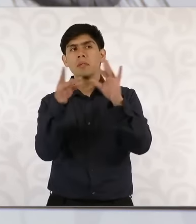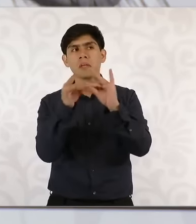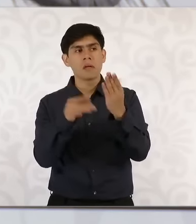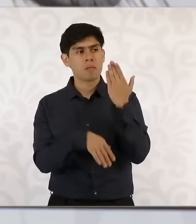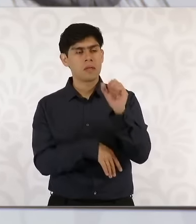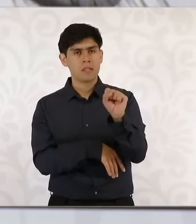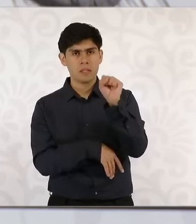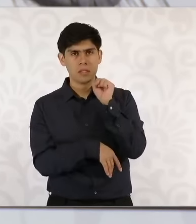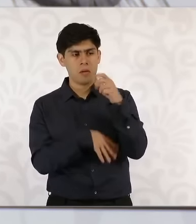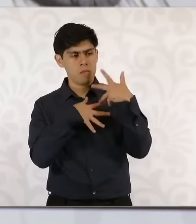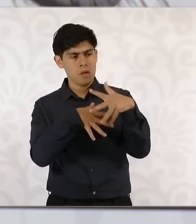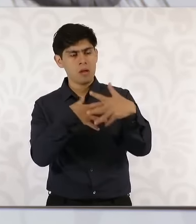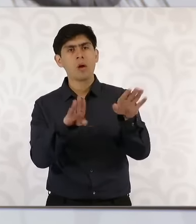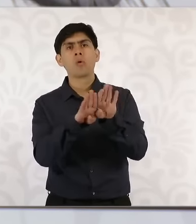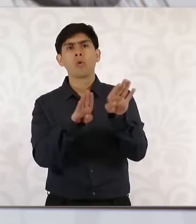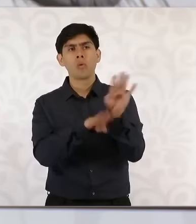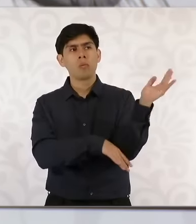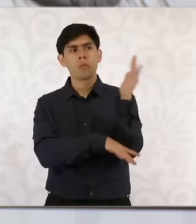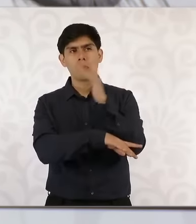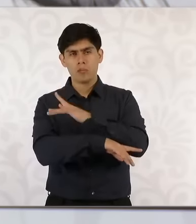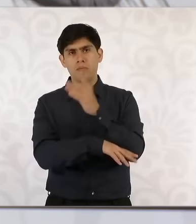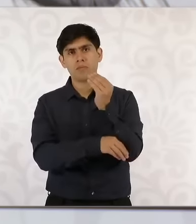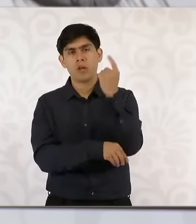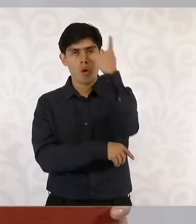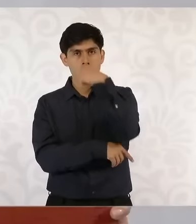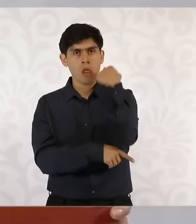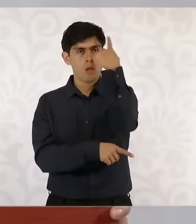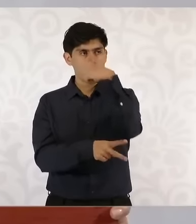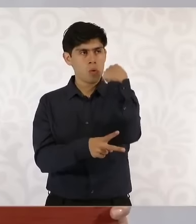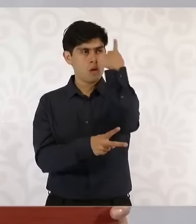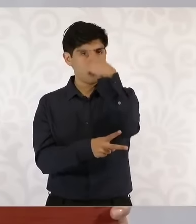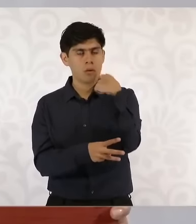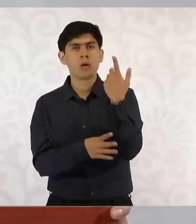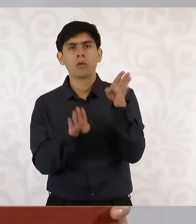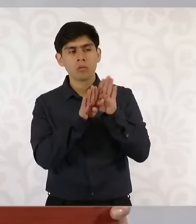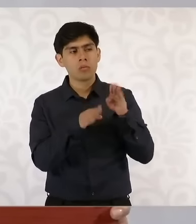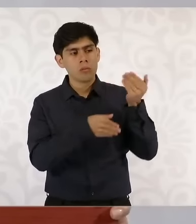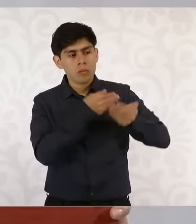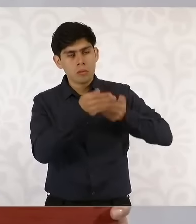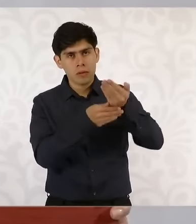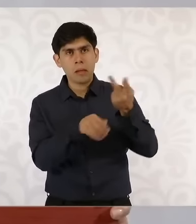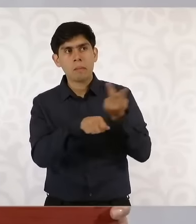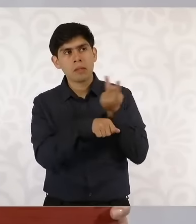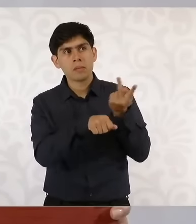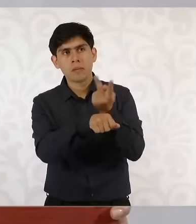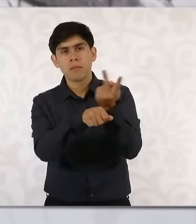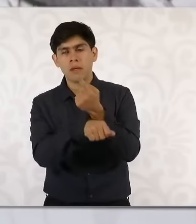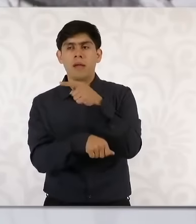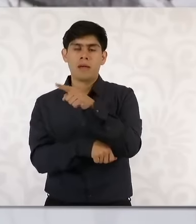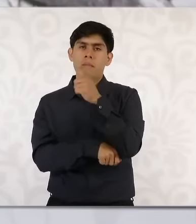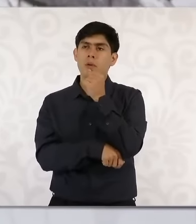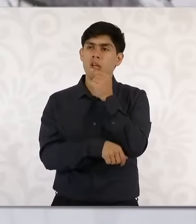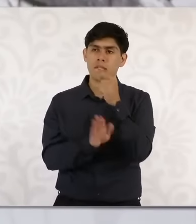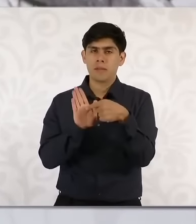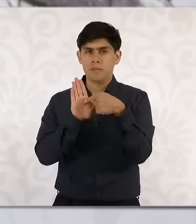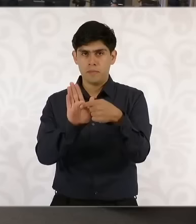la marcha, ¿no? Fueron varias horas y cómo se fueron dando los hechos. La actuación de la